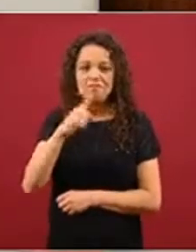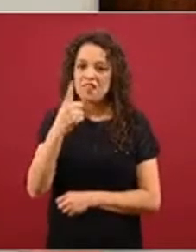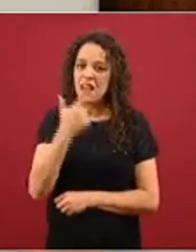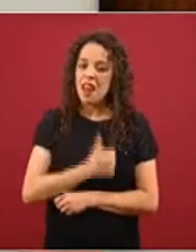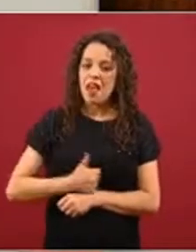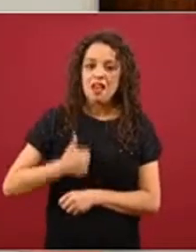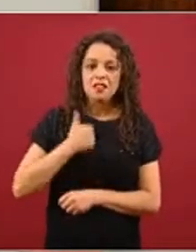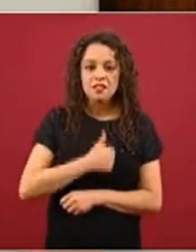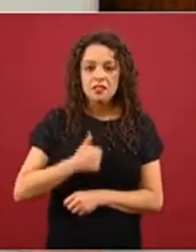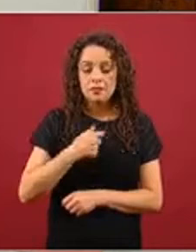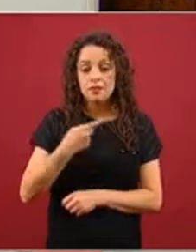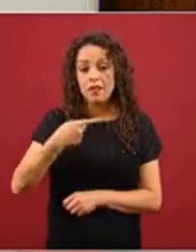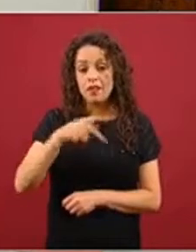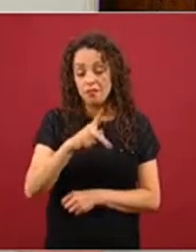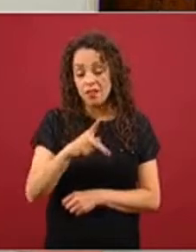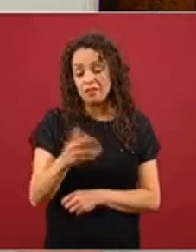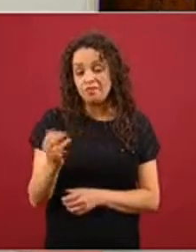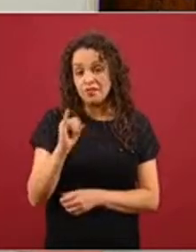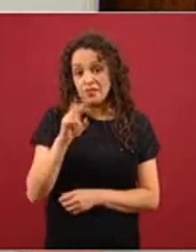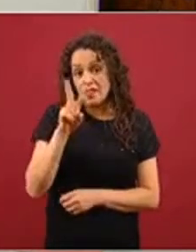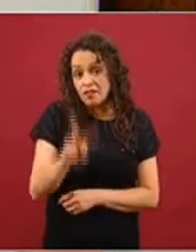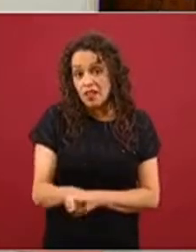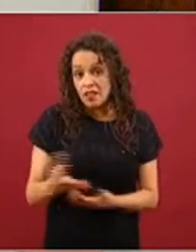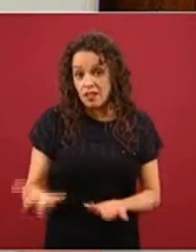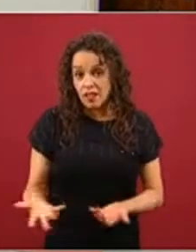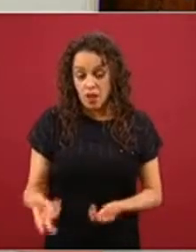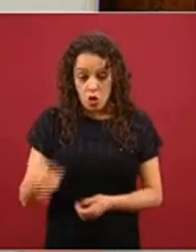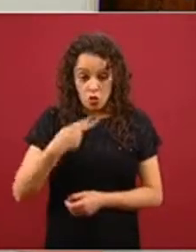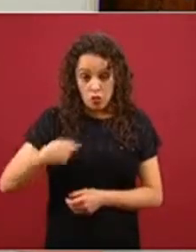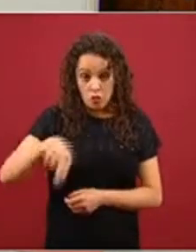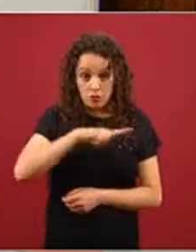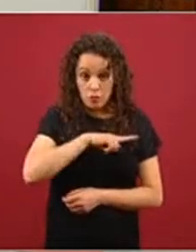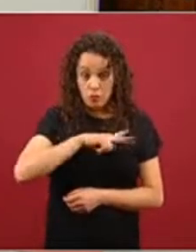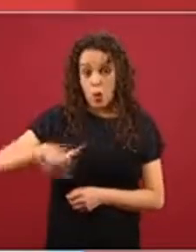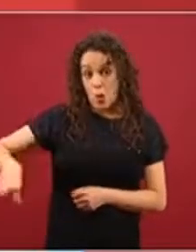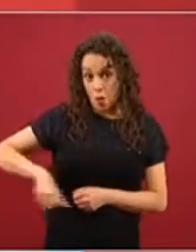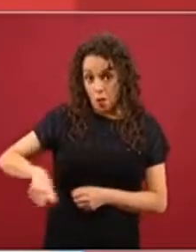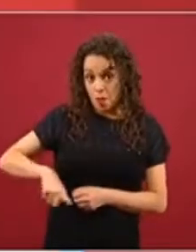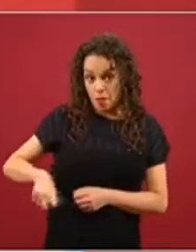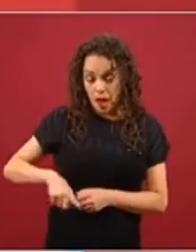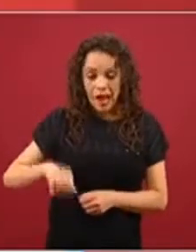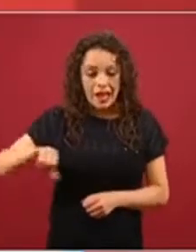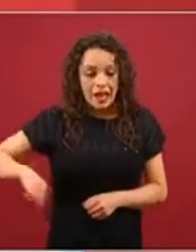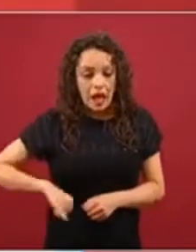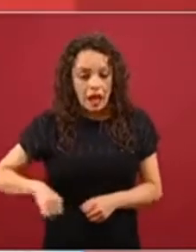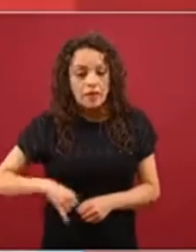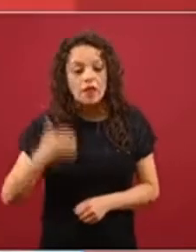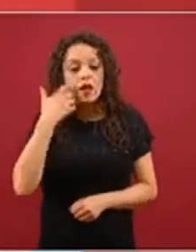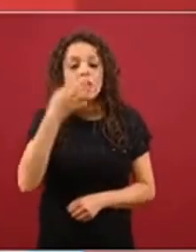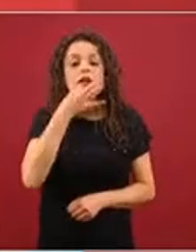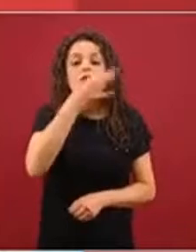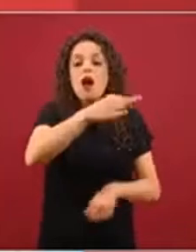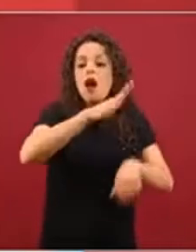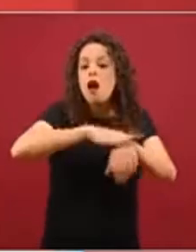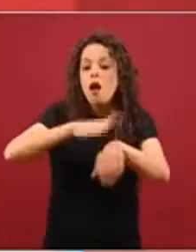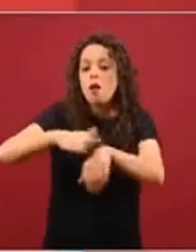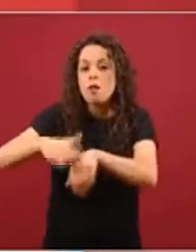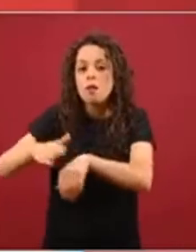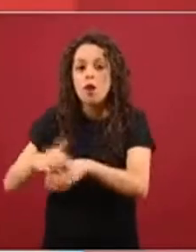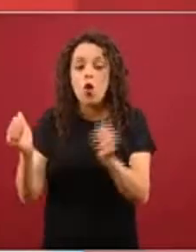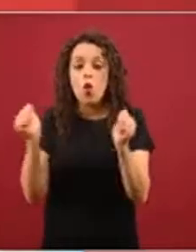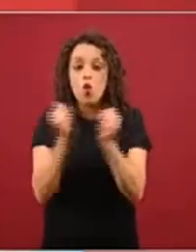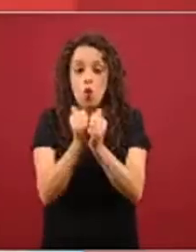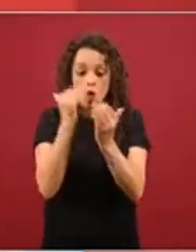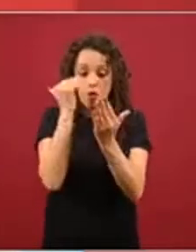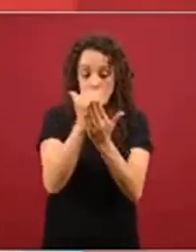es una realidad. Nosotros desde el gobierno, en la medida en que nos interesa comunicar las cosas que tenemos